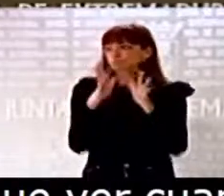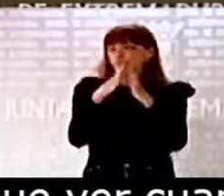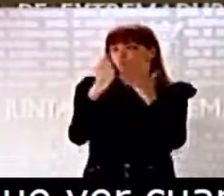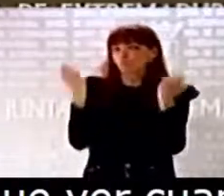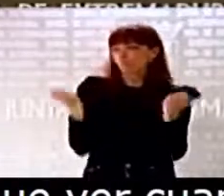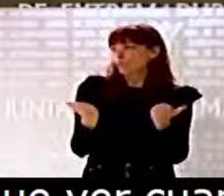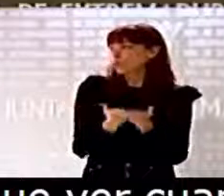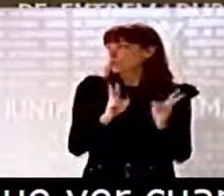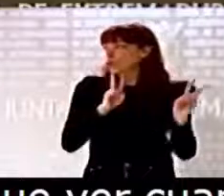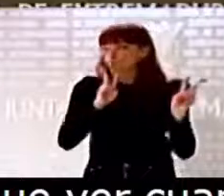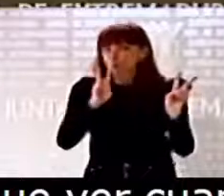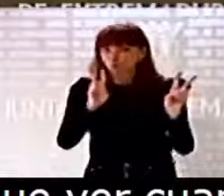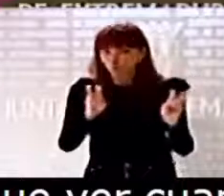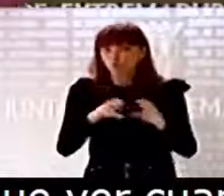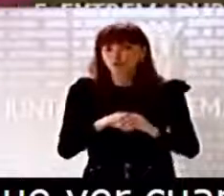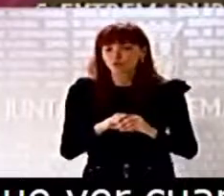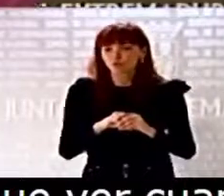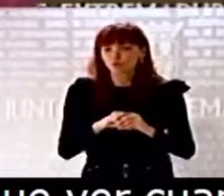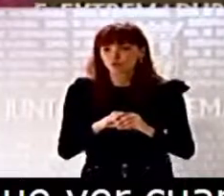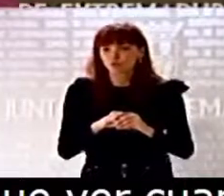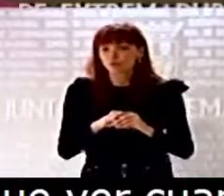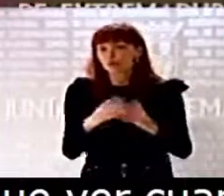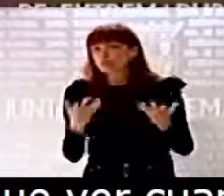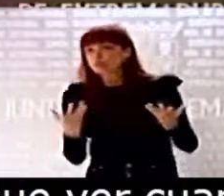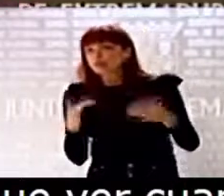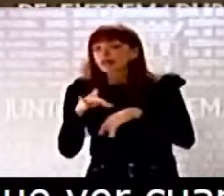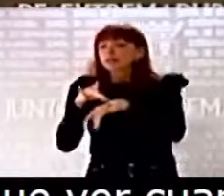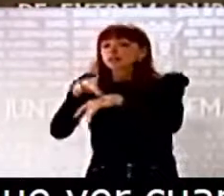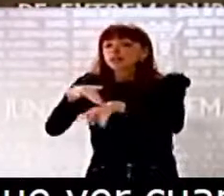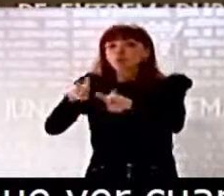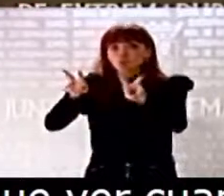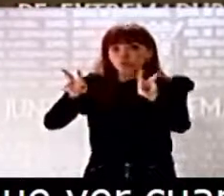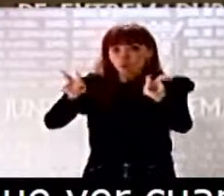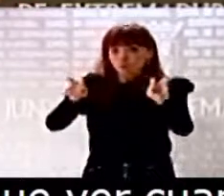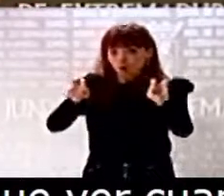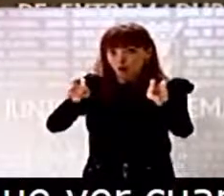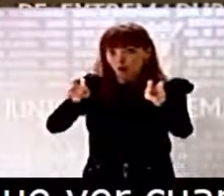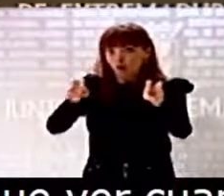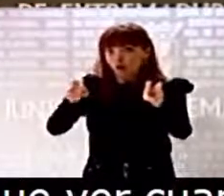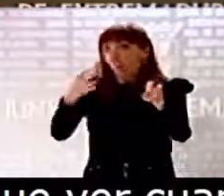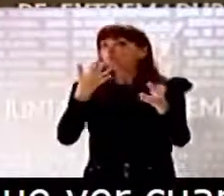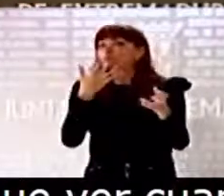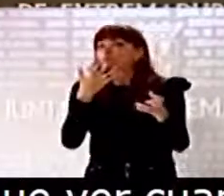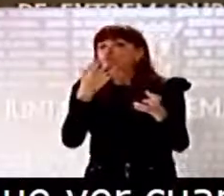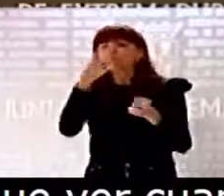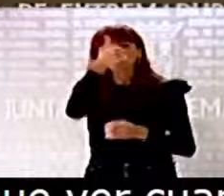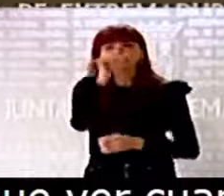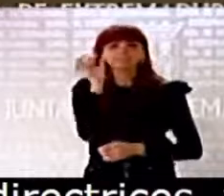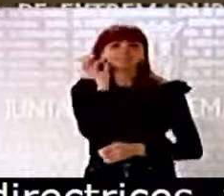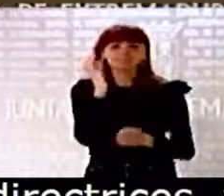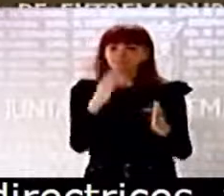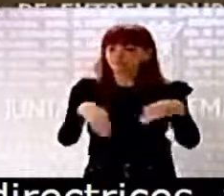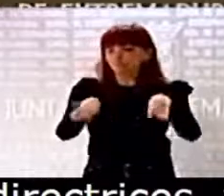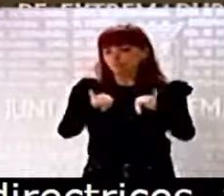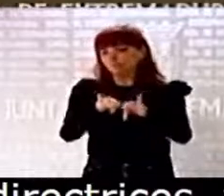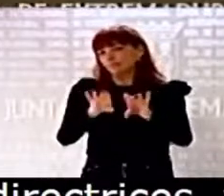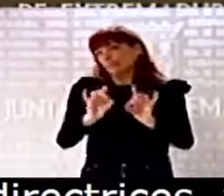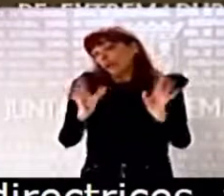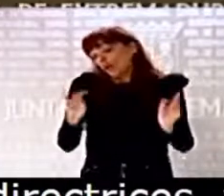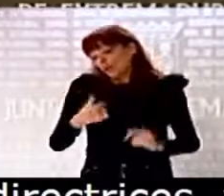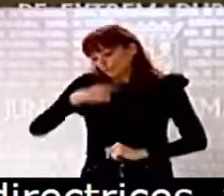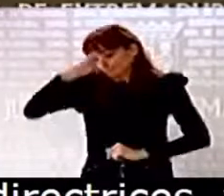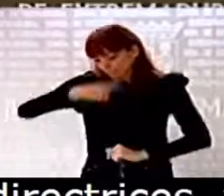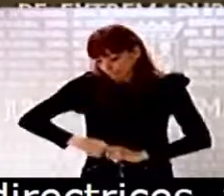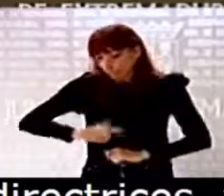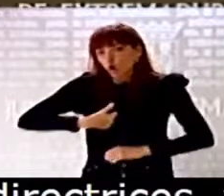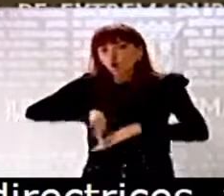de las nuevas directrices, y una de ellas, la igualdad de género. Sin lugar a duda que les voy a decir yo, que soy la